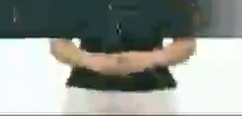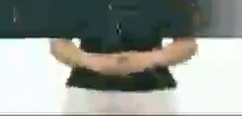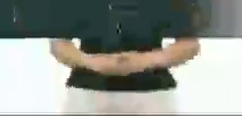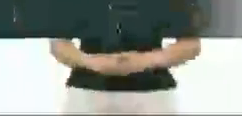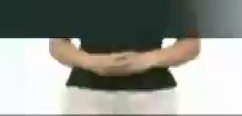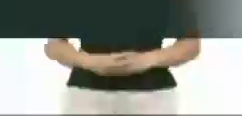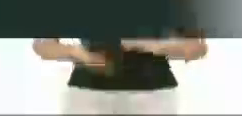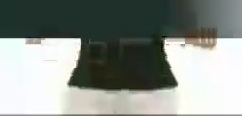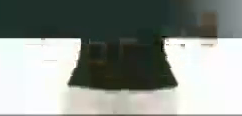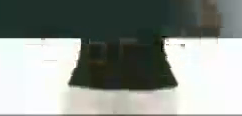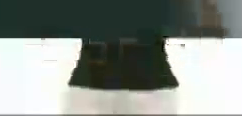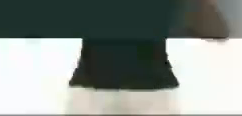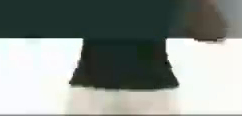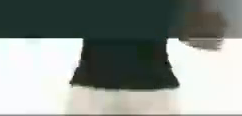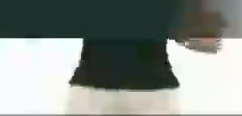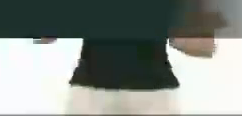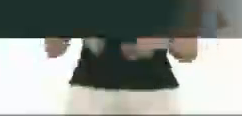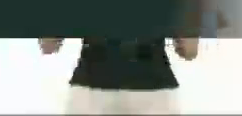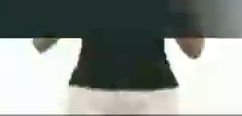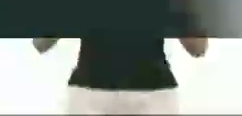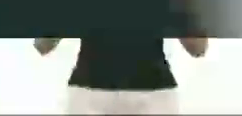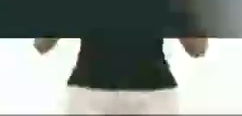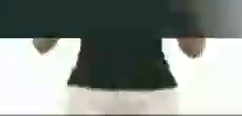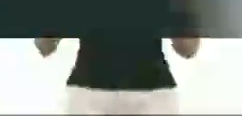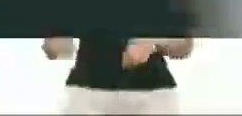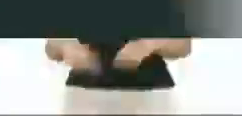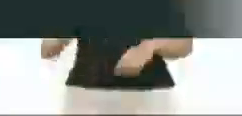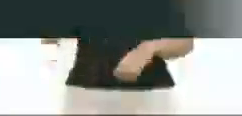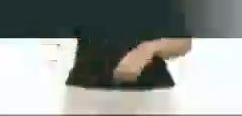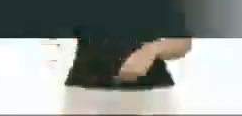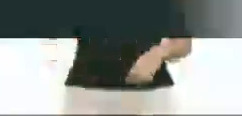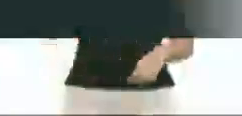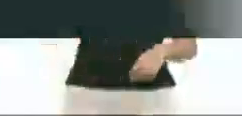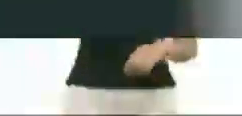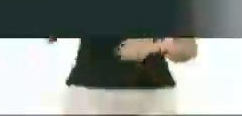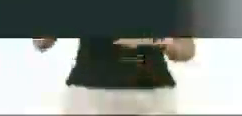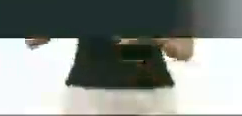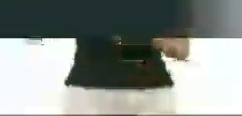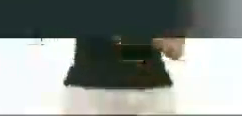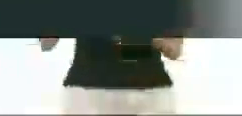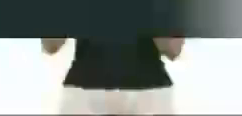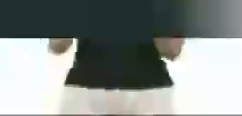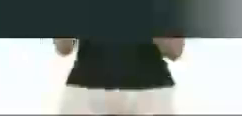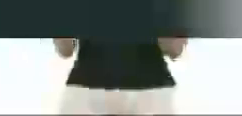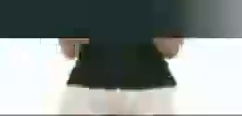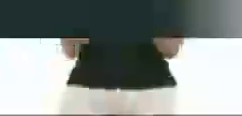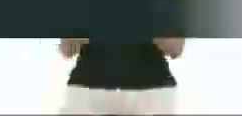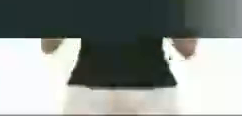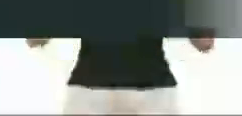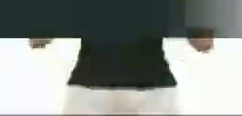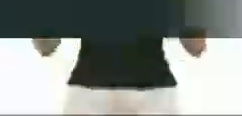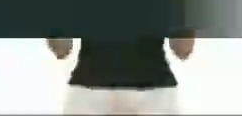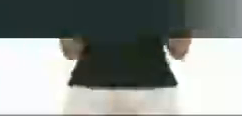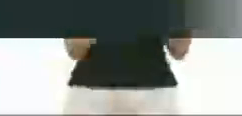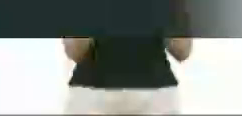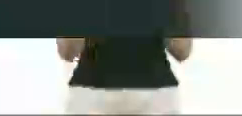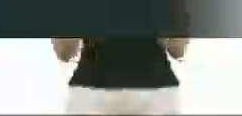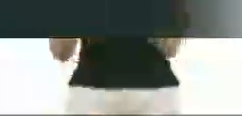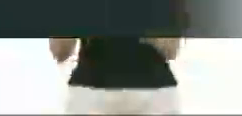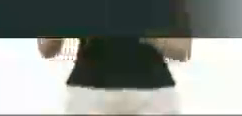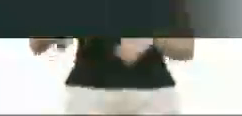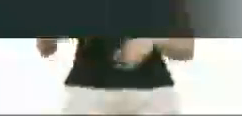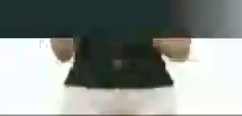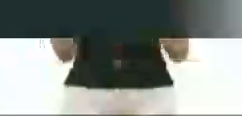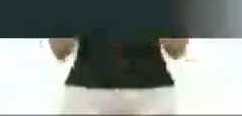El gobierno de Claudia Sheinbaum anunció que el sábado 21 de mayo habrá en el Zócalo una clase masiva de box que busca romper el récord Guinness y